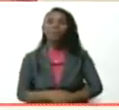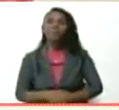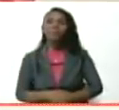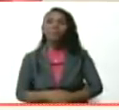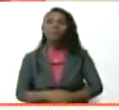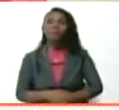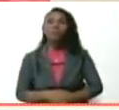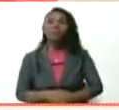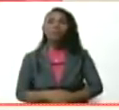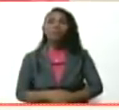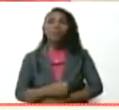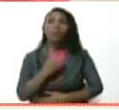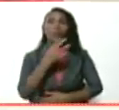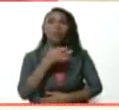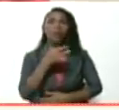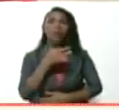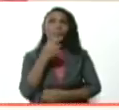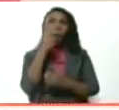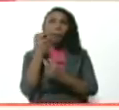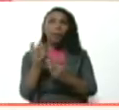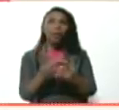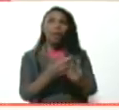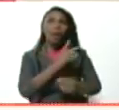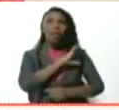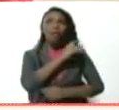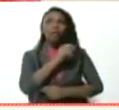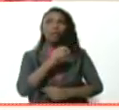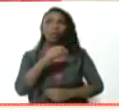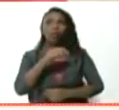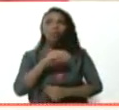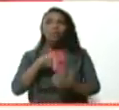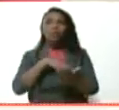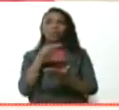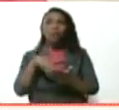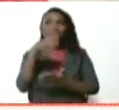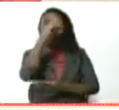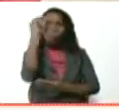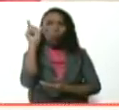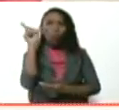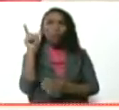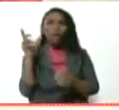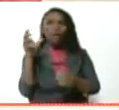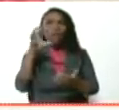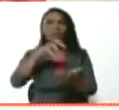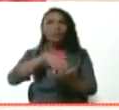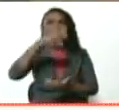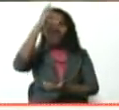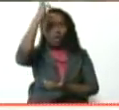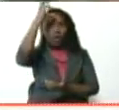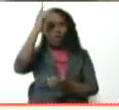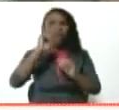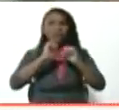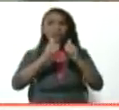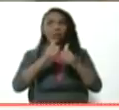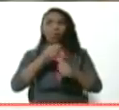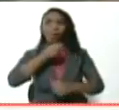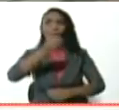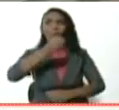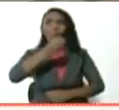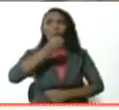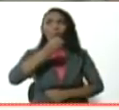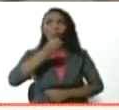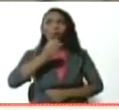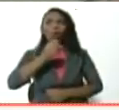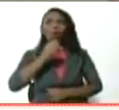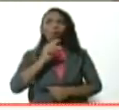Buenas tardes, damos la bienvenida a la Dirección Nacional del Partido Socialista Unido de Venezuela, el Estado Falcón. Iniciamos la ronda de preguntas